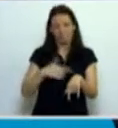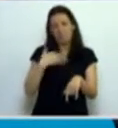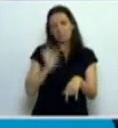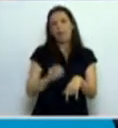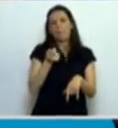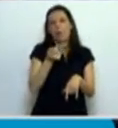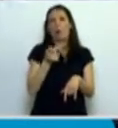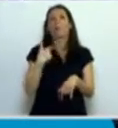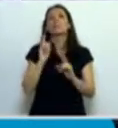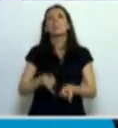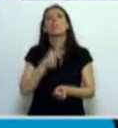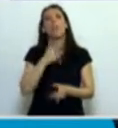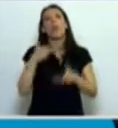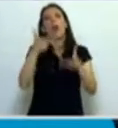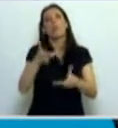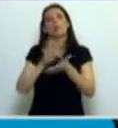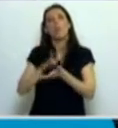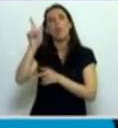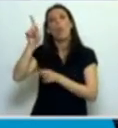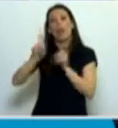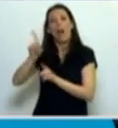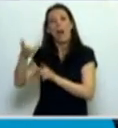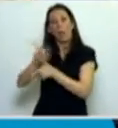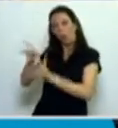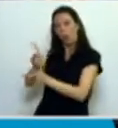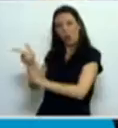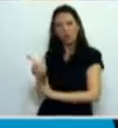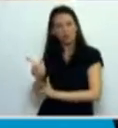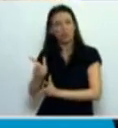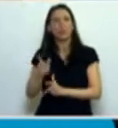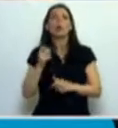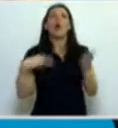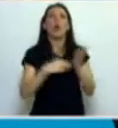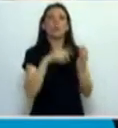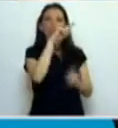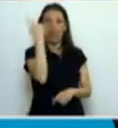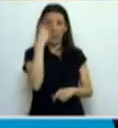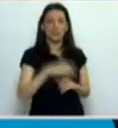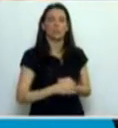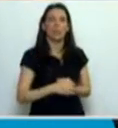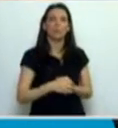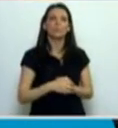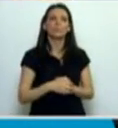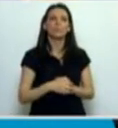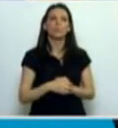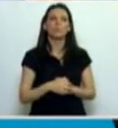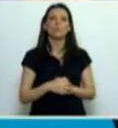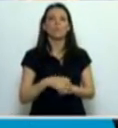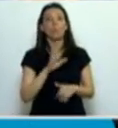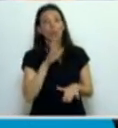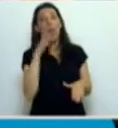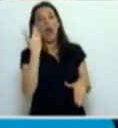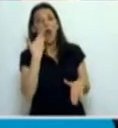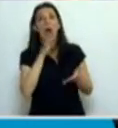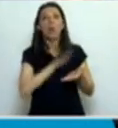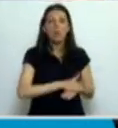observaciones lapidarias que hace un informe recientemente emitido por la Auditoría General de la Nación, en donde se refiere a